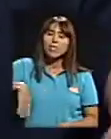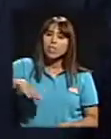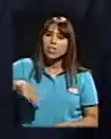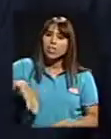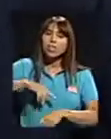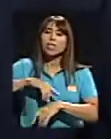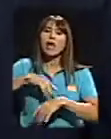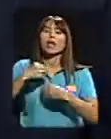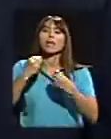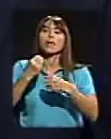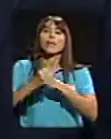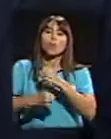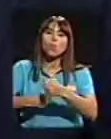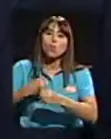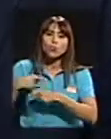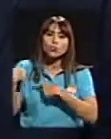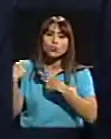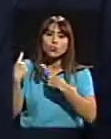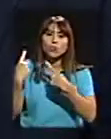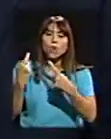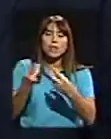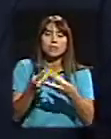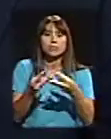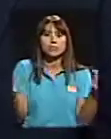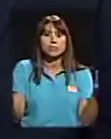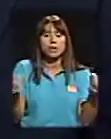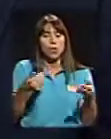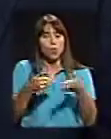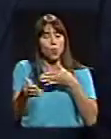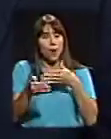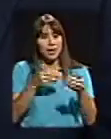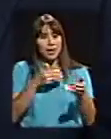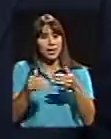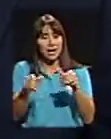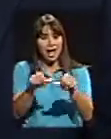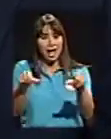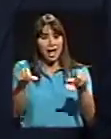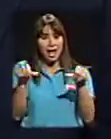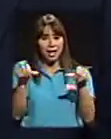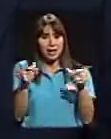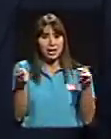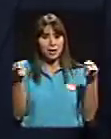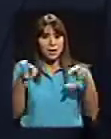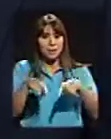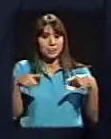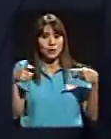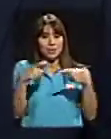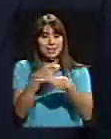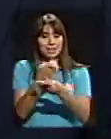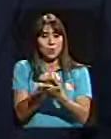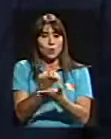en repararse. Cualquier sector donde se da la crisis